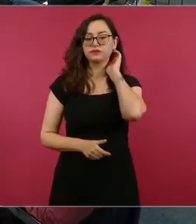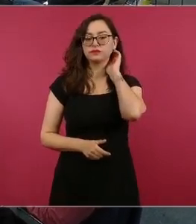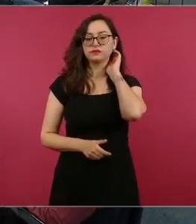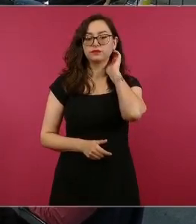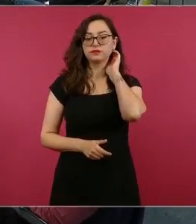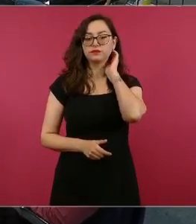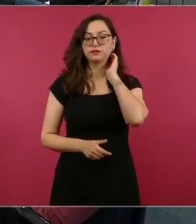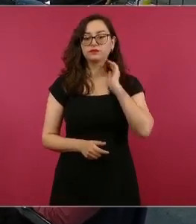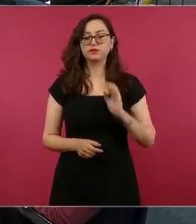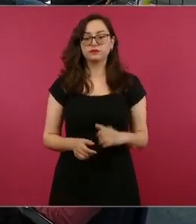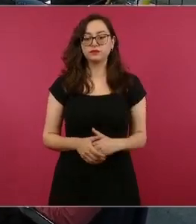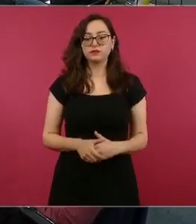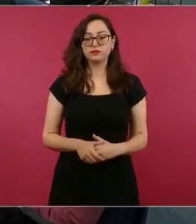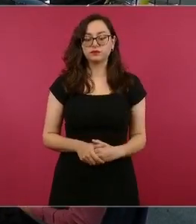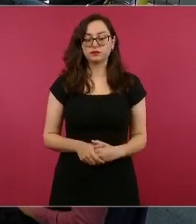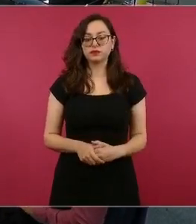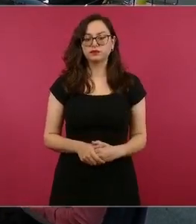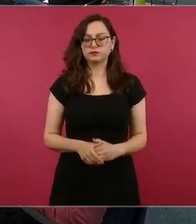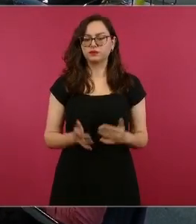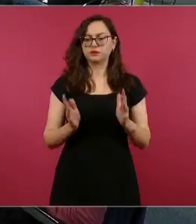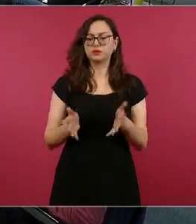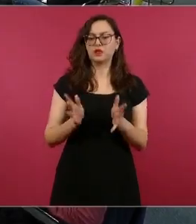Ya se levantó.